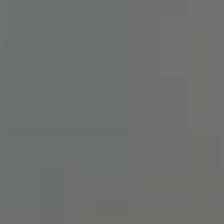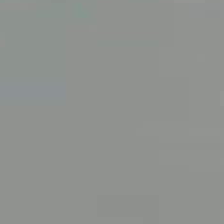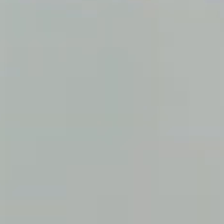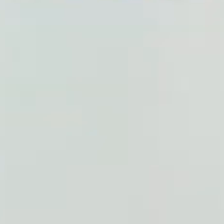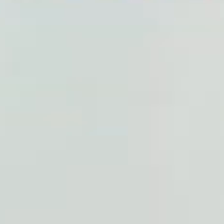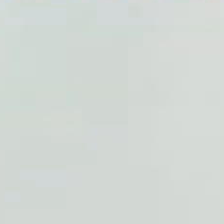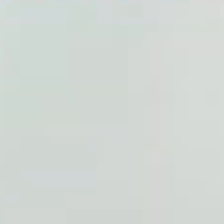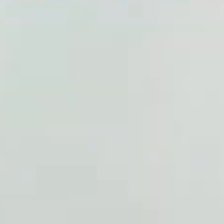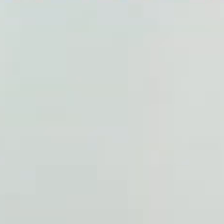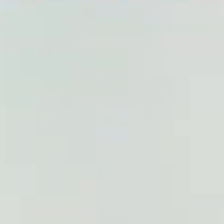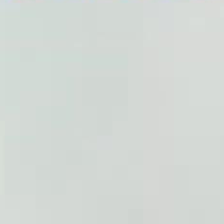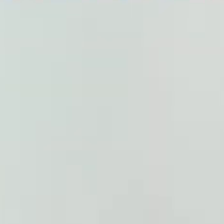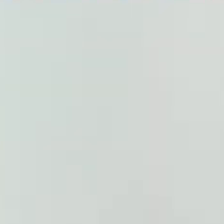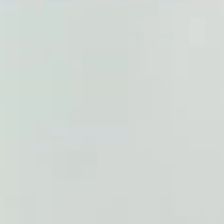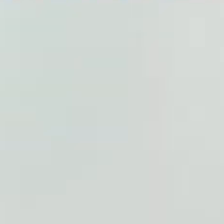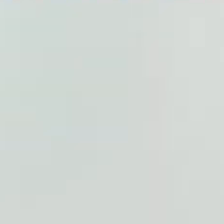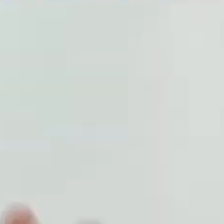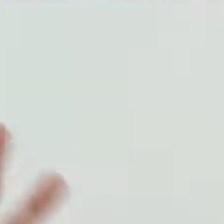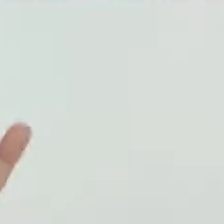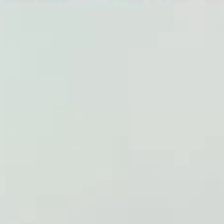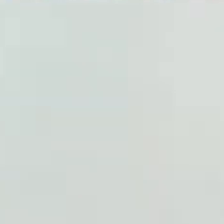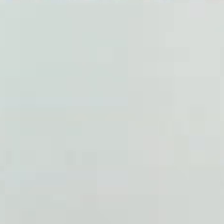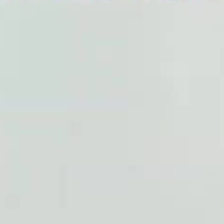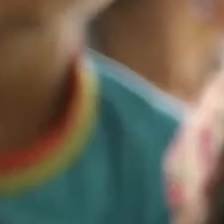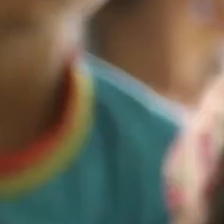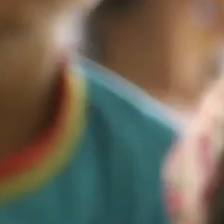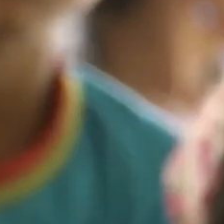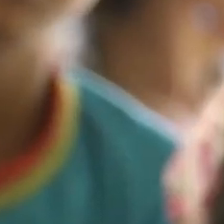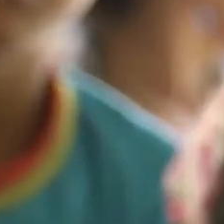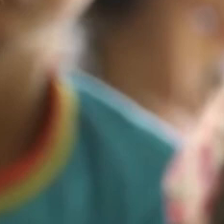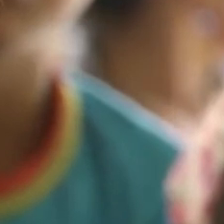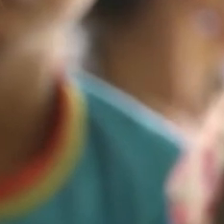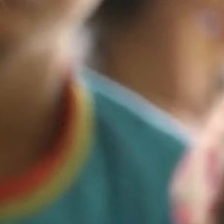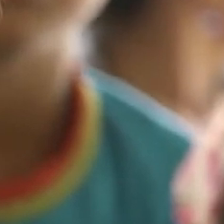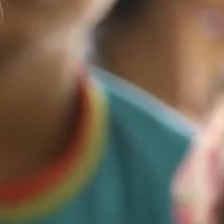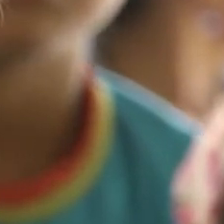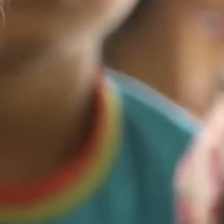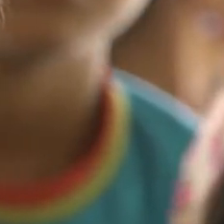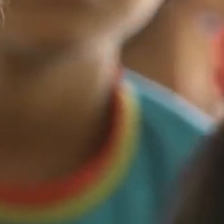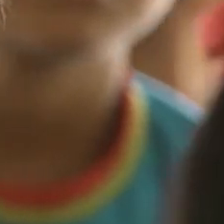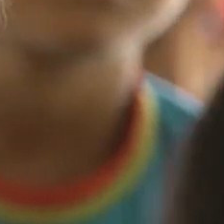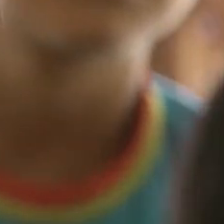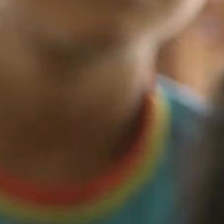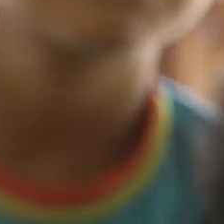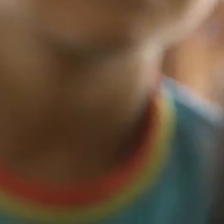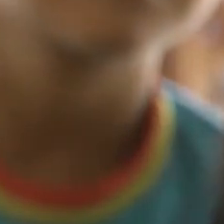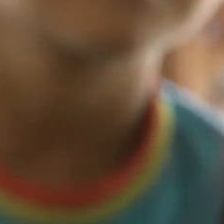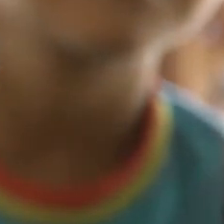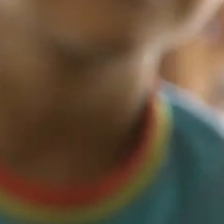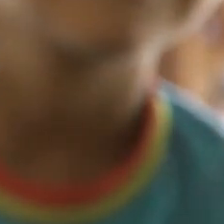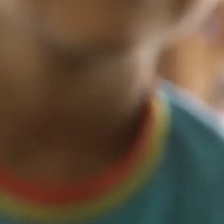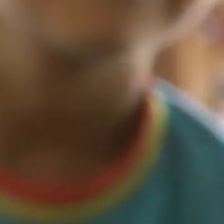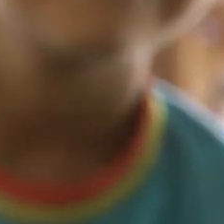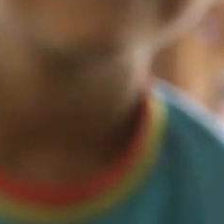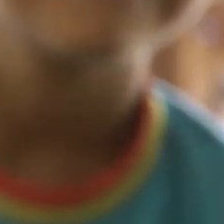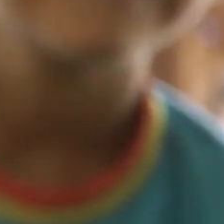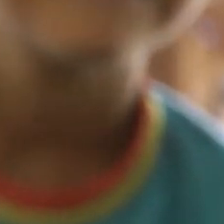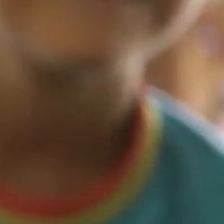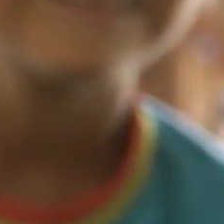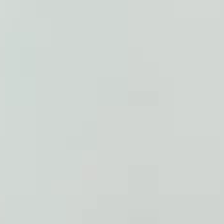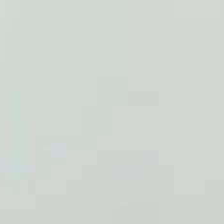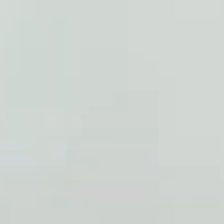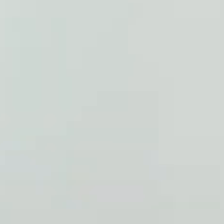El distanciamiento social cambió nuestros hábitos de manera repentina y es normal tener diferentes reacciones ante esta